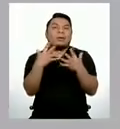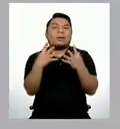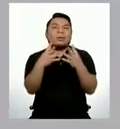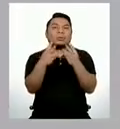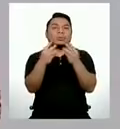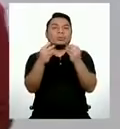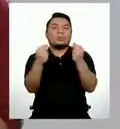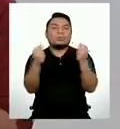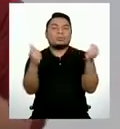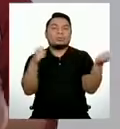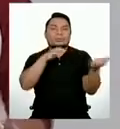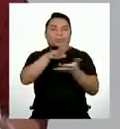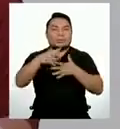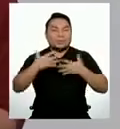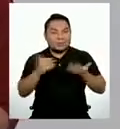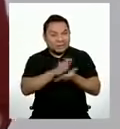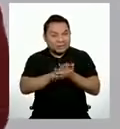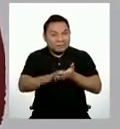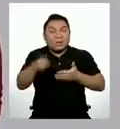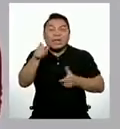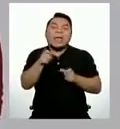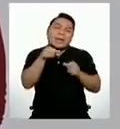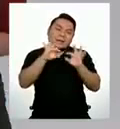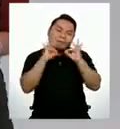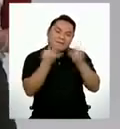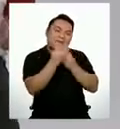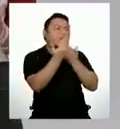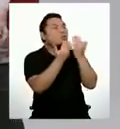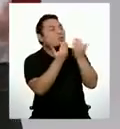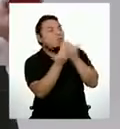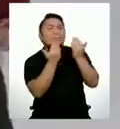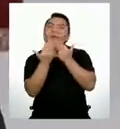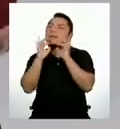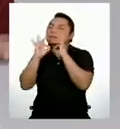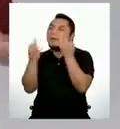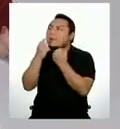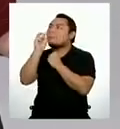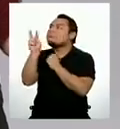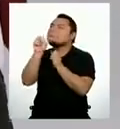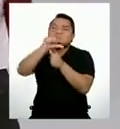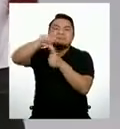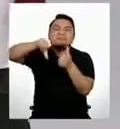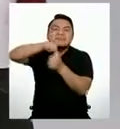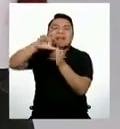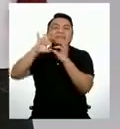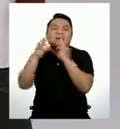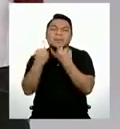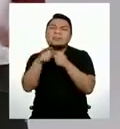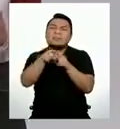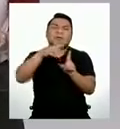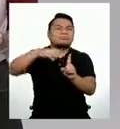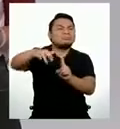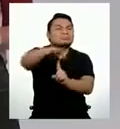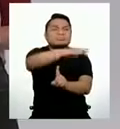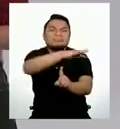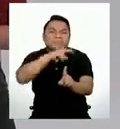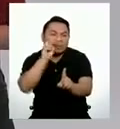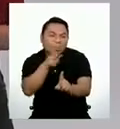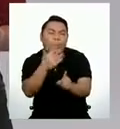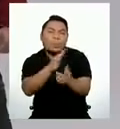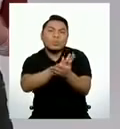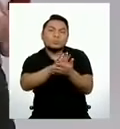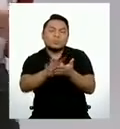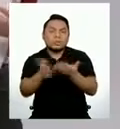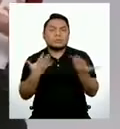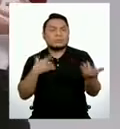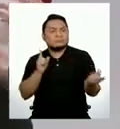oportunidad para conversar más con todas las personas que viven en ella sobre todo también cómo nos relacionamos con nuestro medio ambiente. Sobre la relación